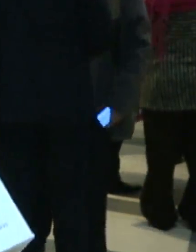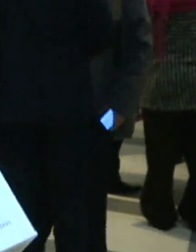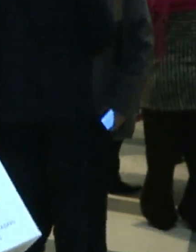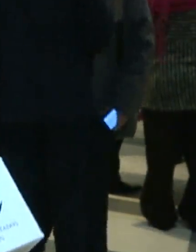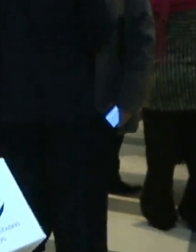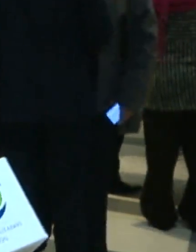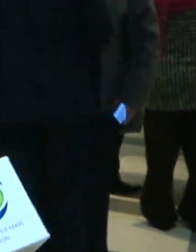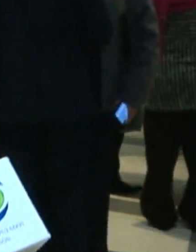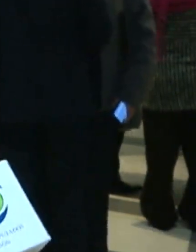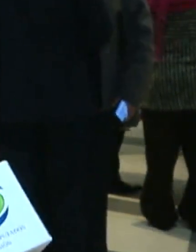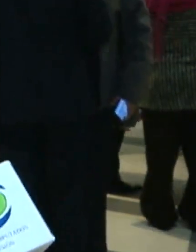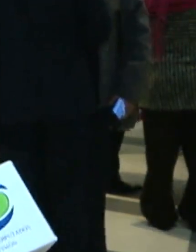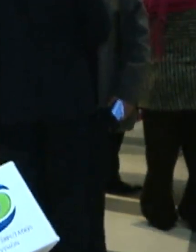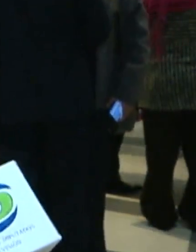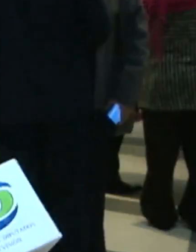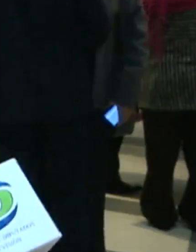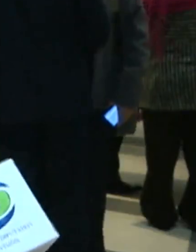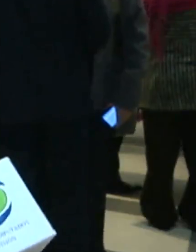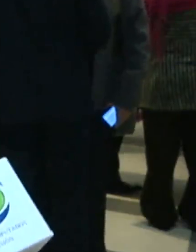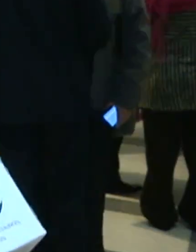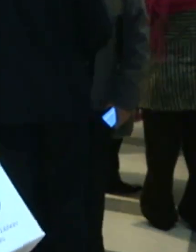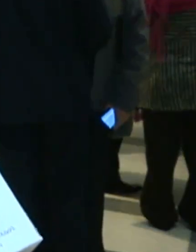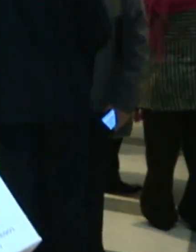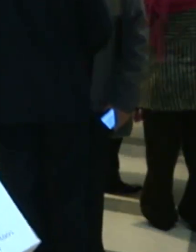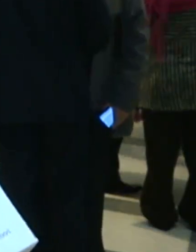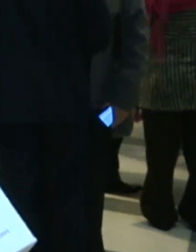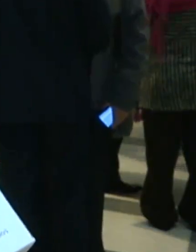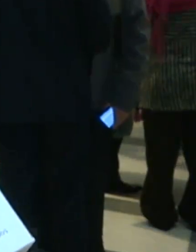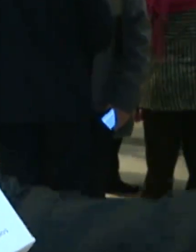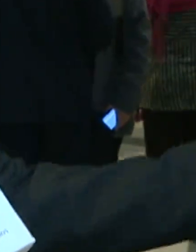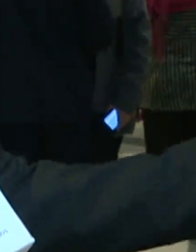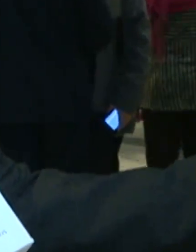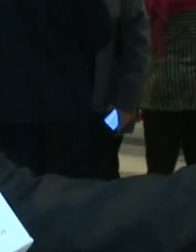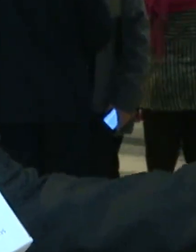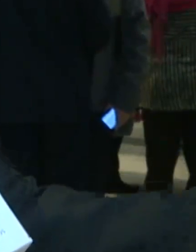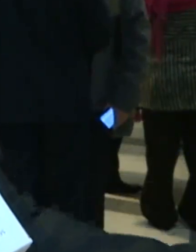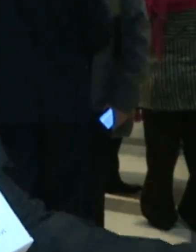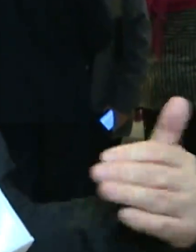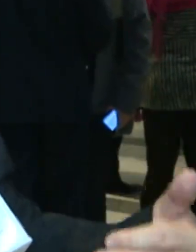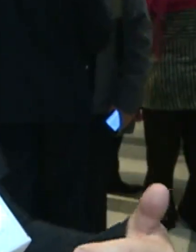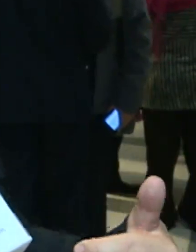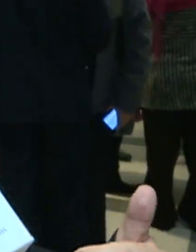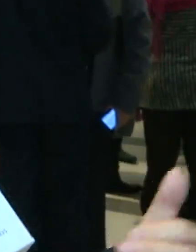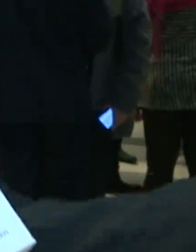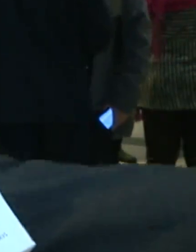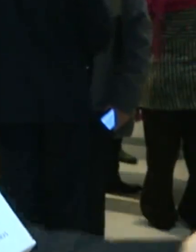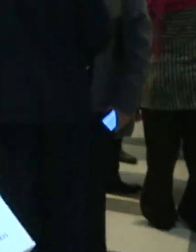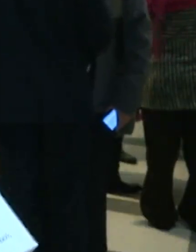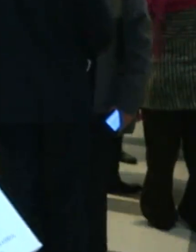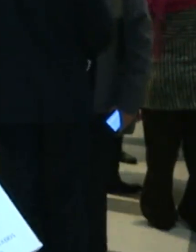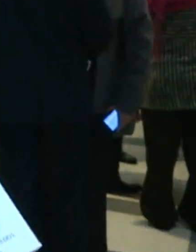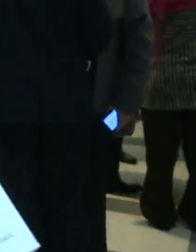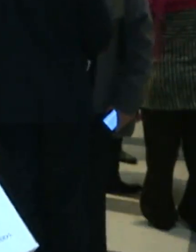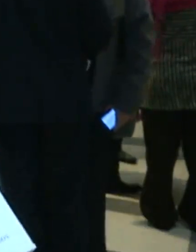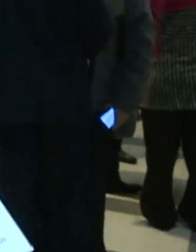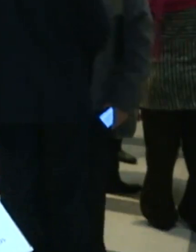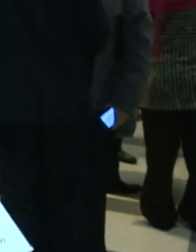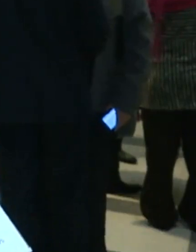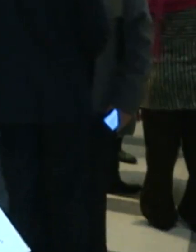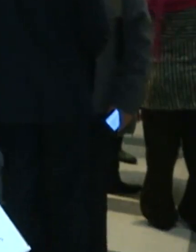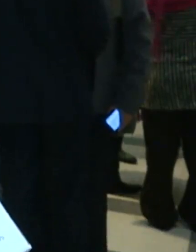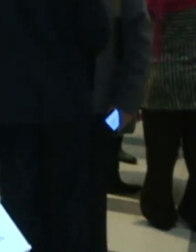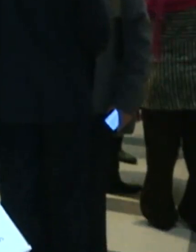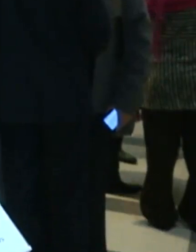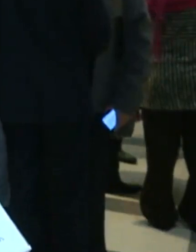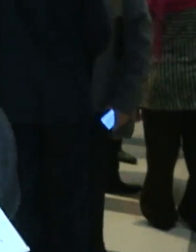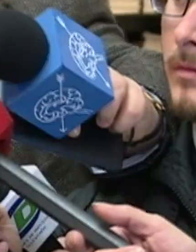tiene derecho a continuar en su empleo ahora la idea es que algún día deje de ejercer ese derecho para que pueda